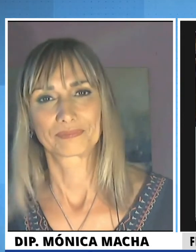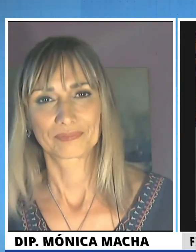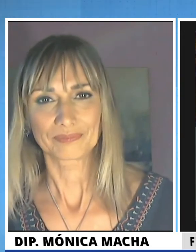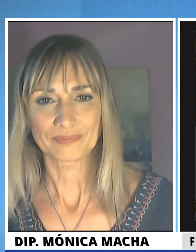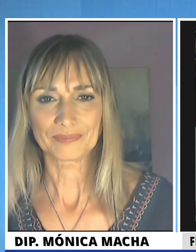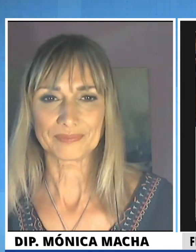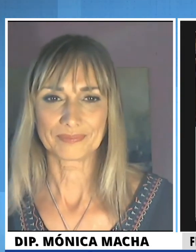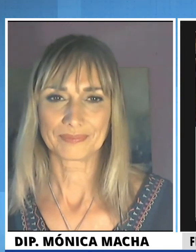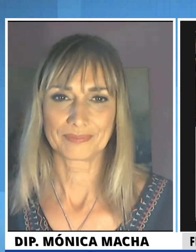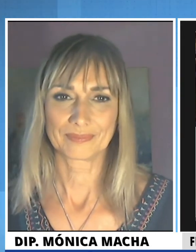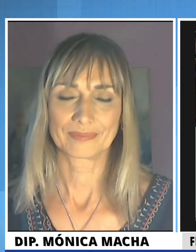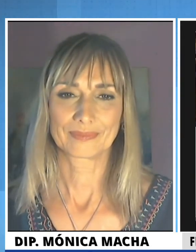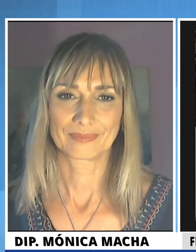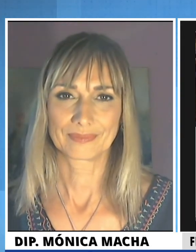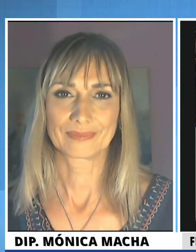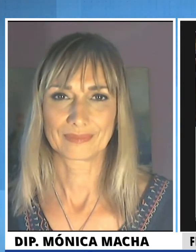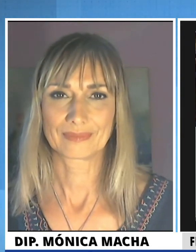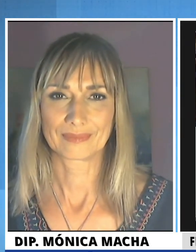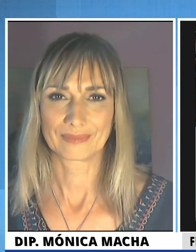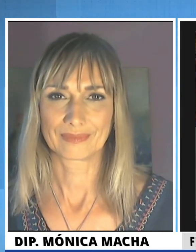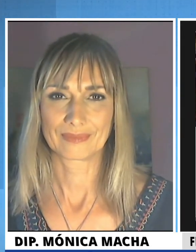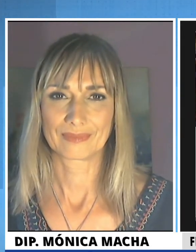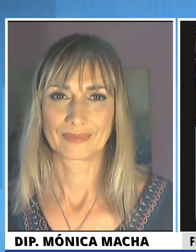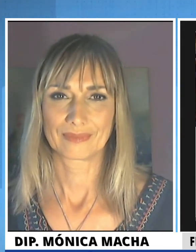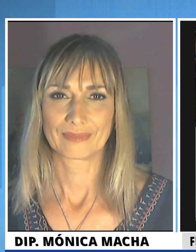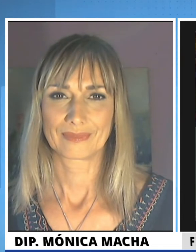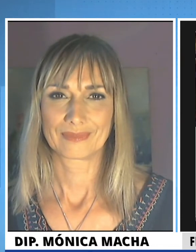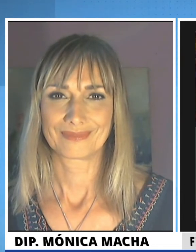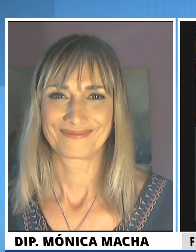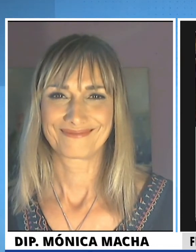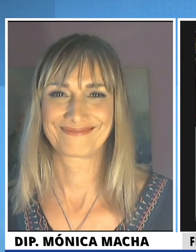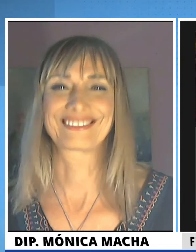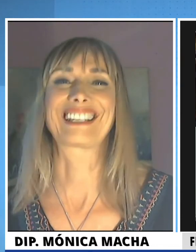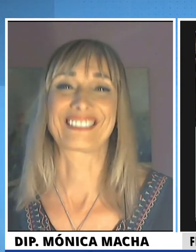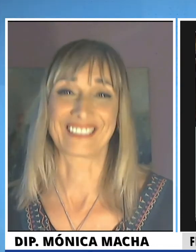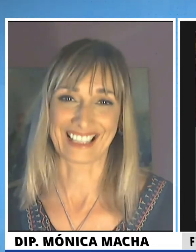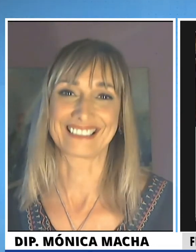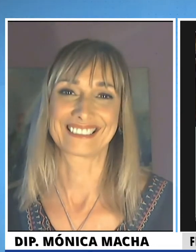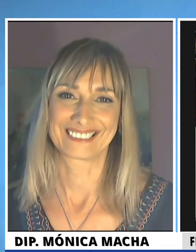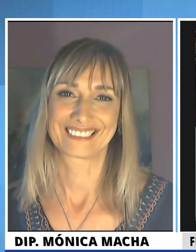todo y ahí volvemos a caer en la trampa de la que siempre quisimos salir. O sea, eso coincido